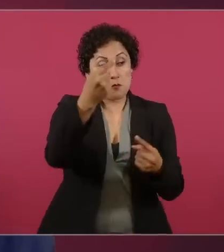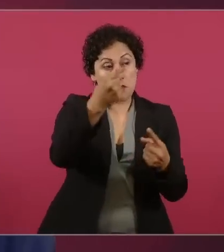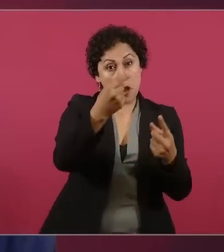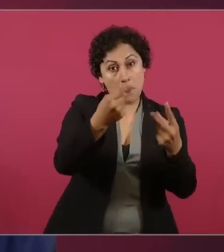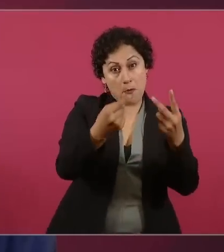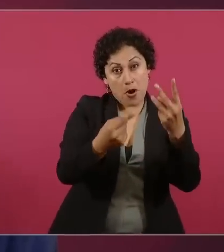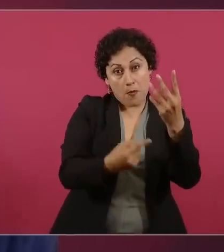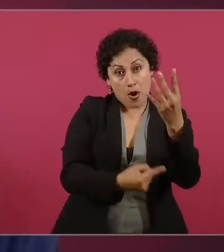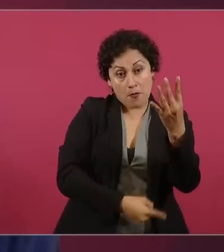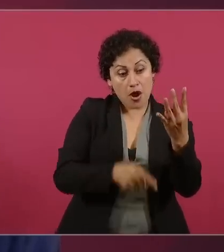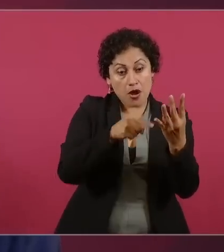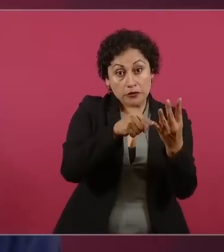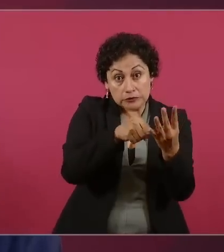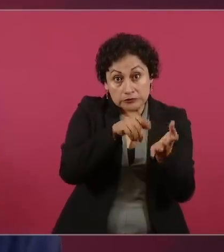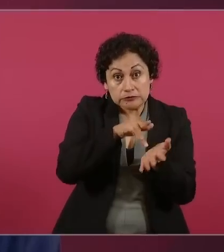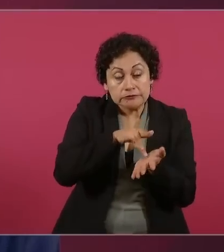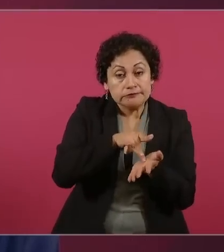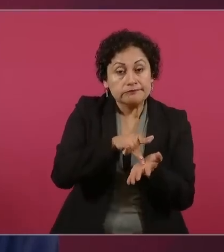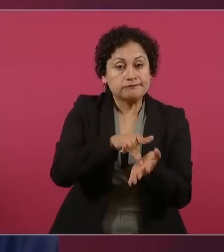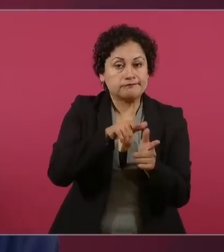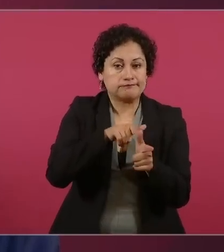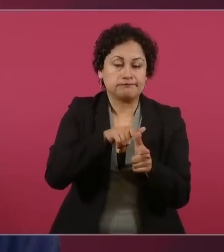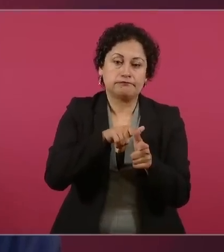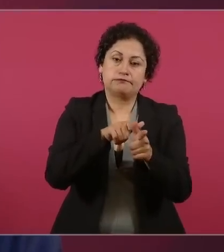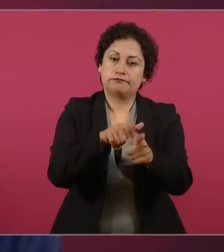se fortalezcan.